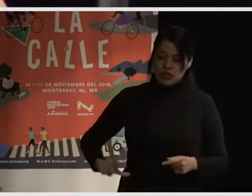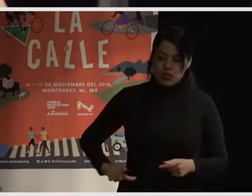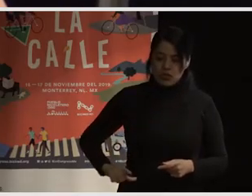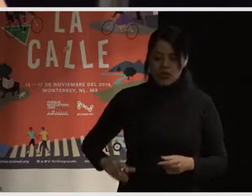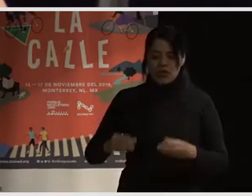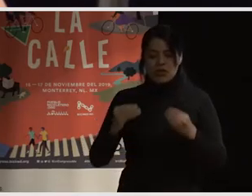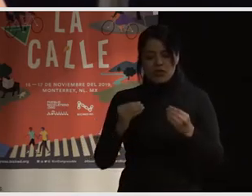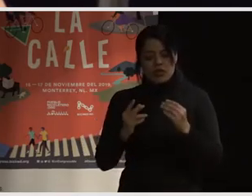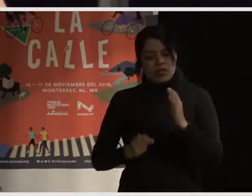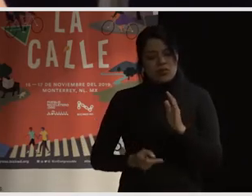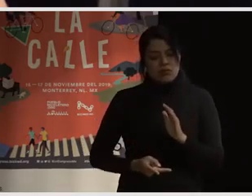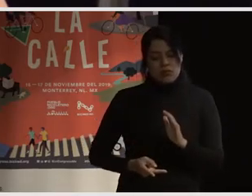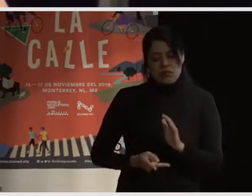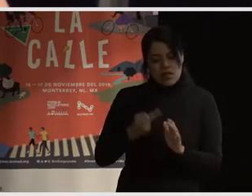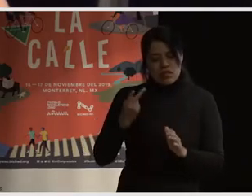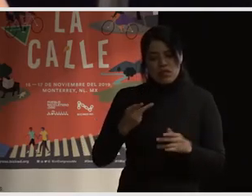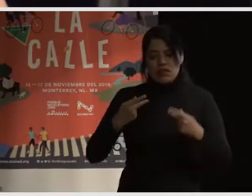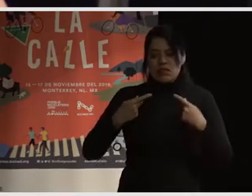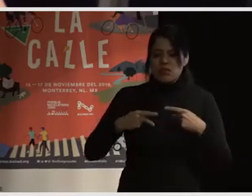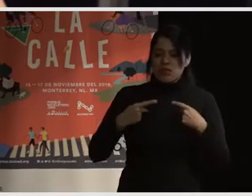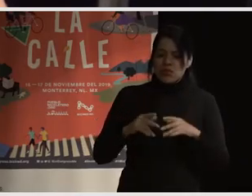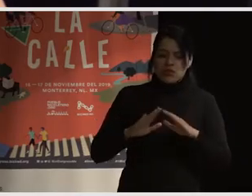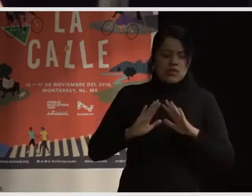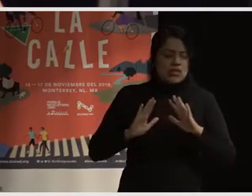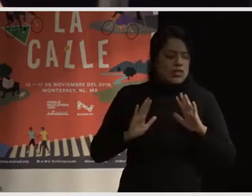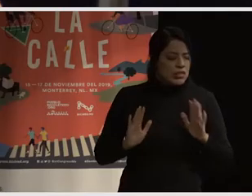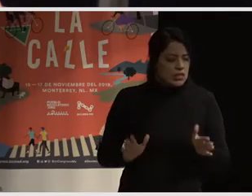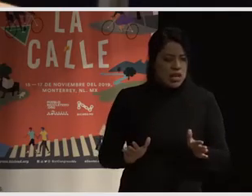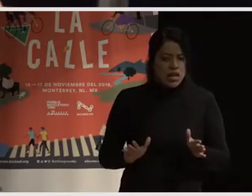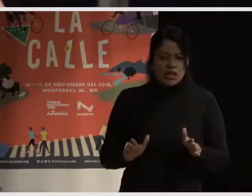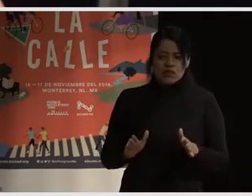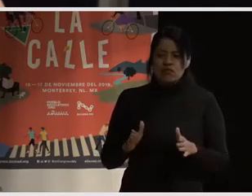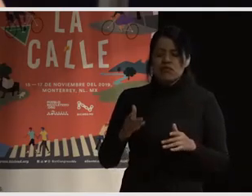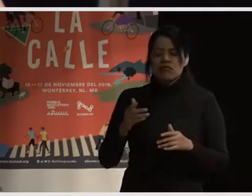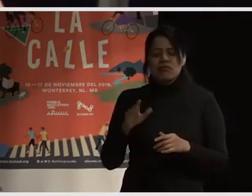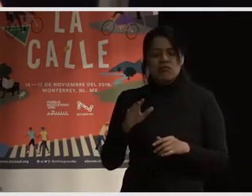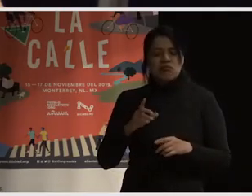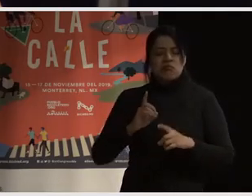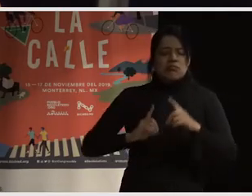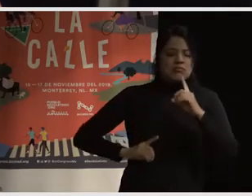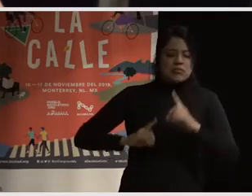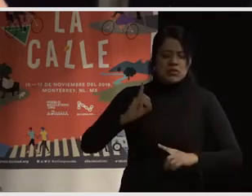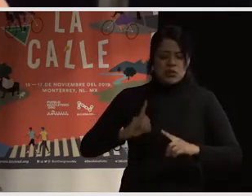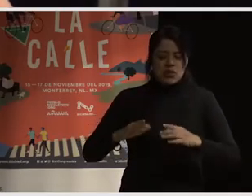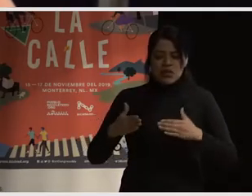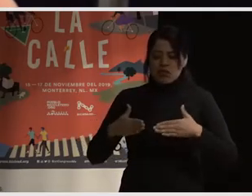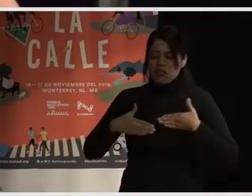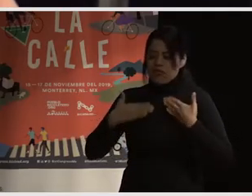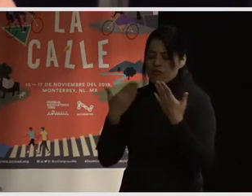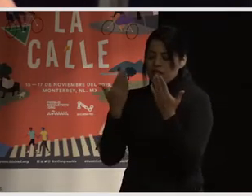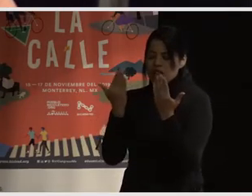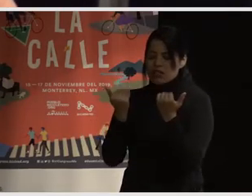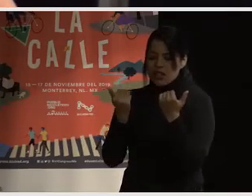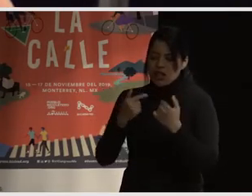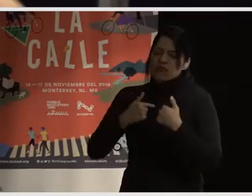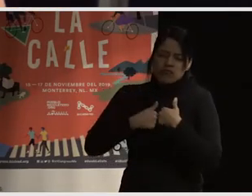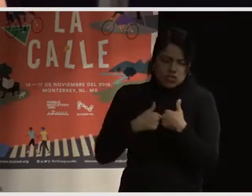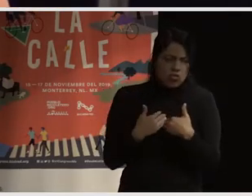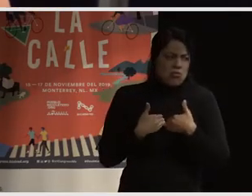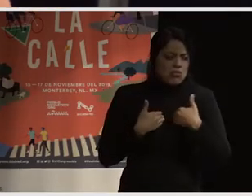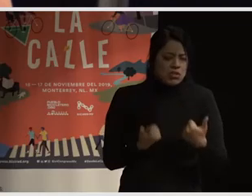veces los ciudadanos ya tienen ya están predispuestos a desconfiar y los entiendo perfectamente